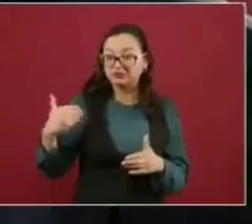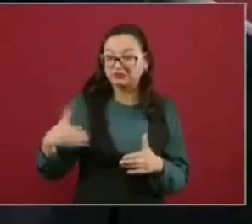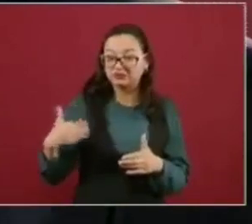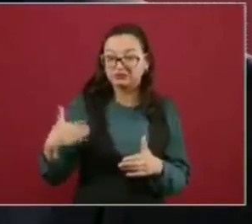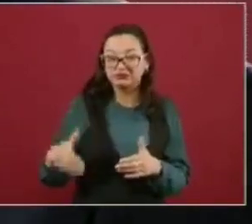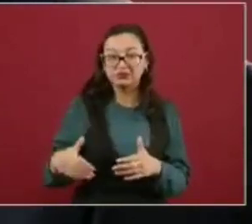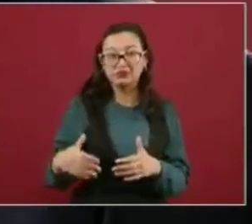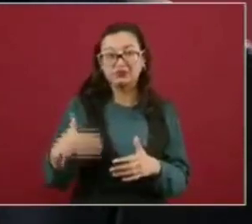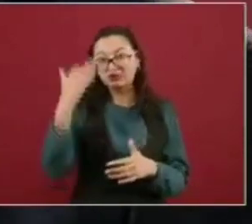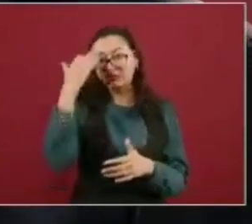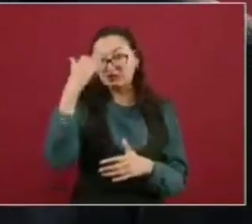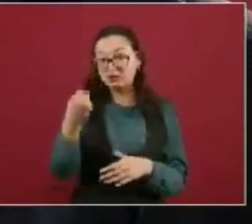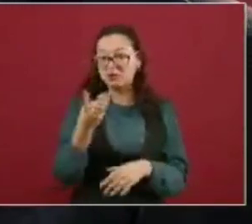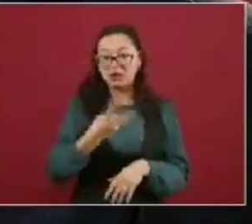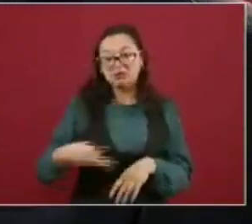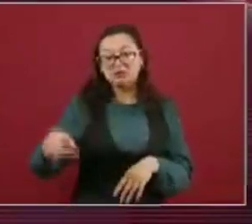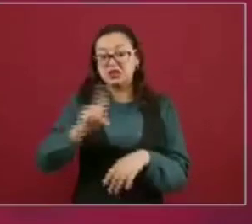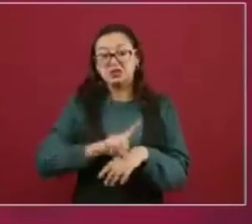¿Esto qué significa?